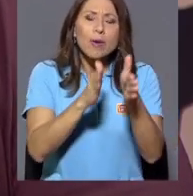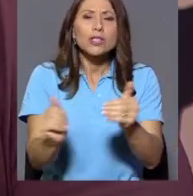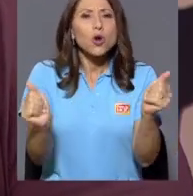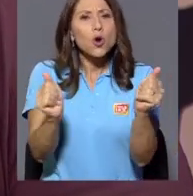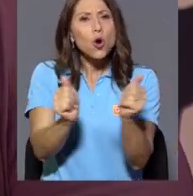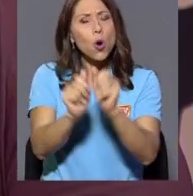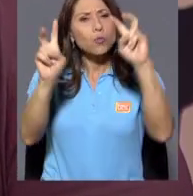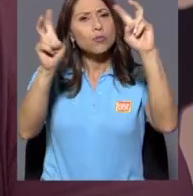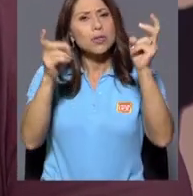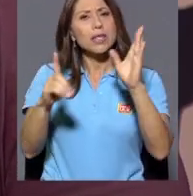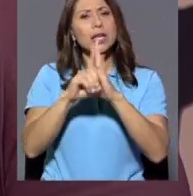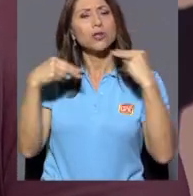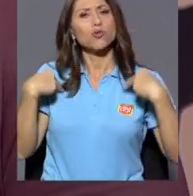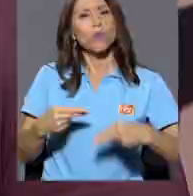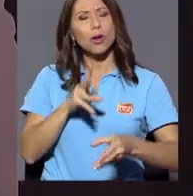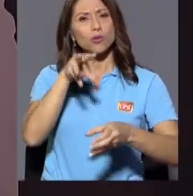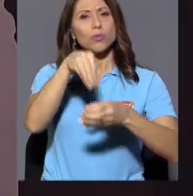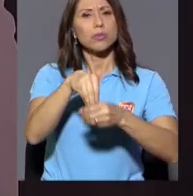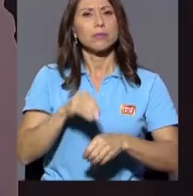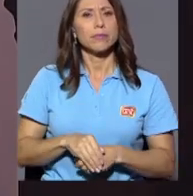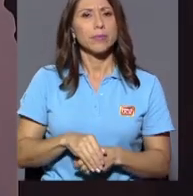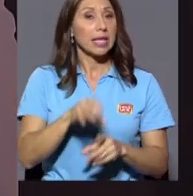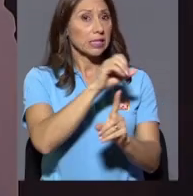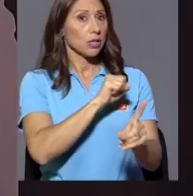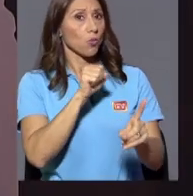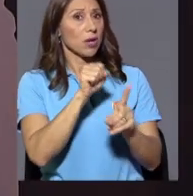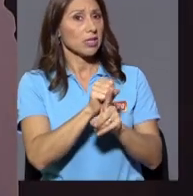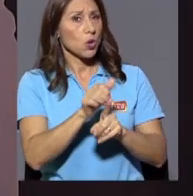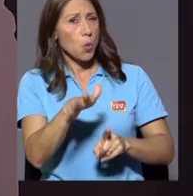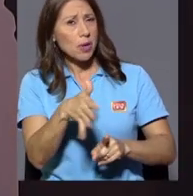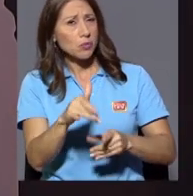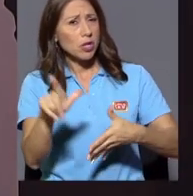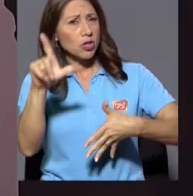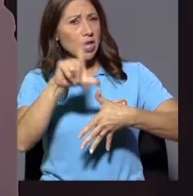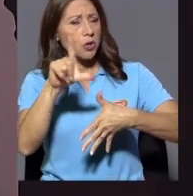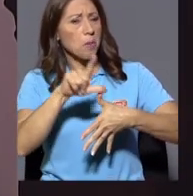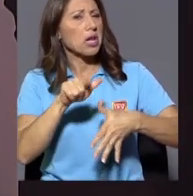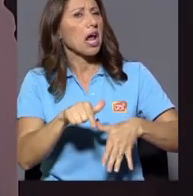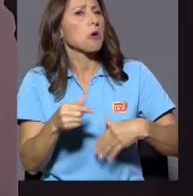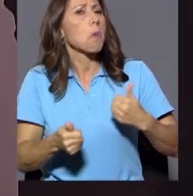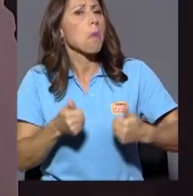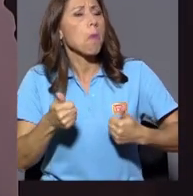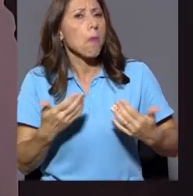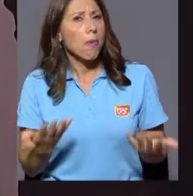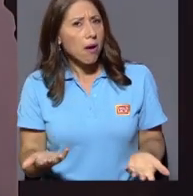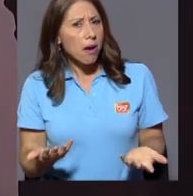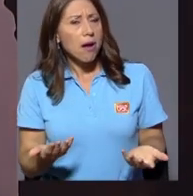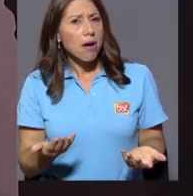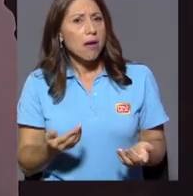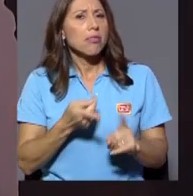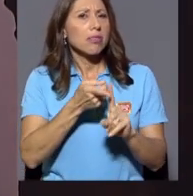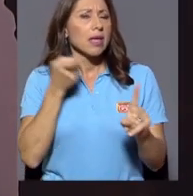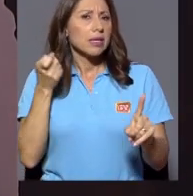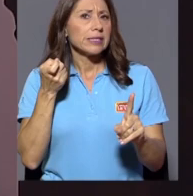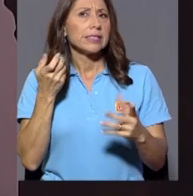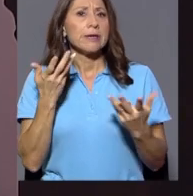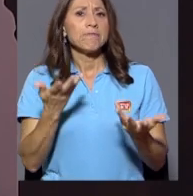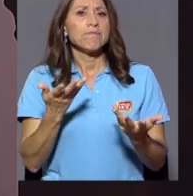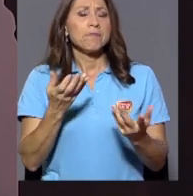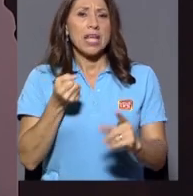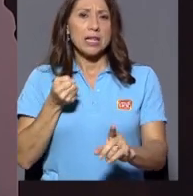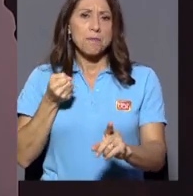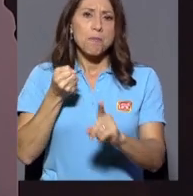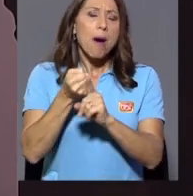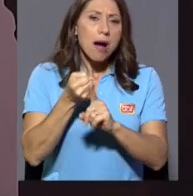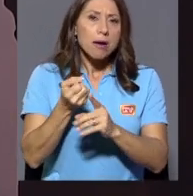la mirada de los derechos humanos y cuál es el estado de la situación más o menos a nivel latinoamericano y desde el